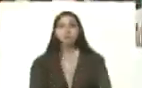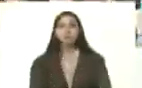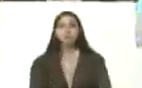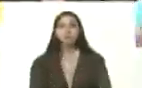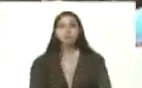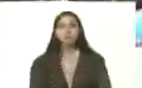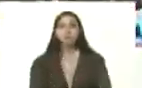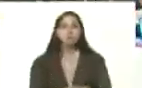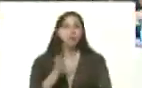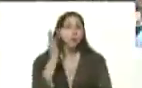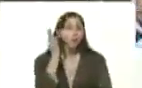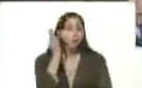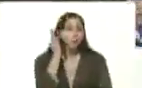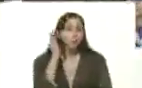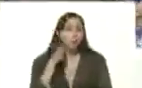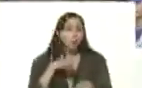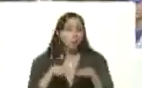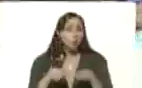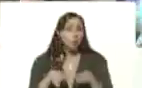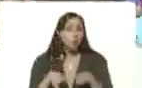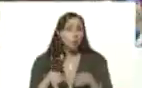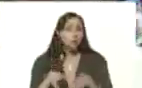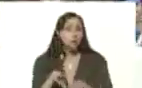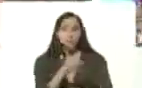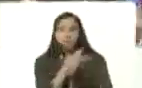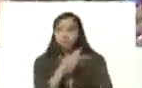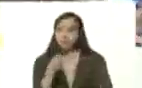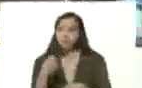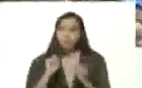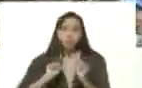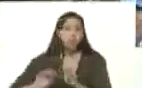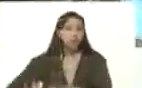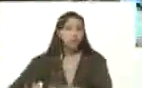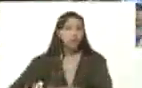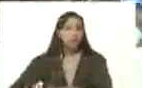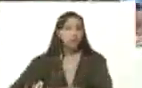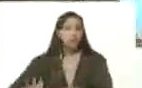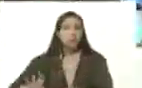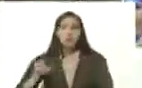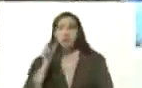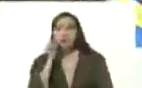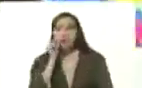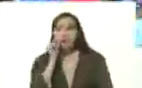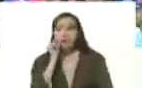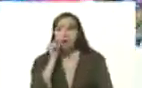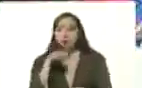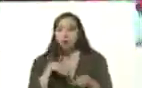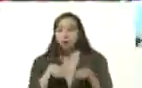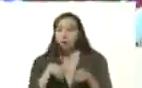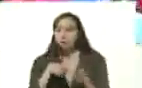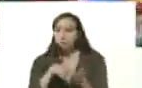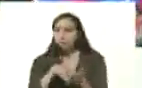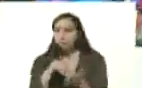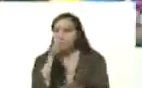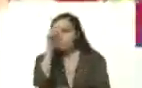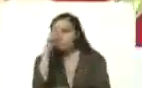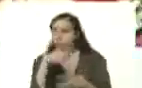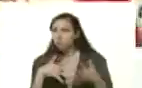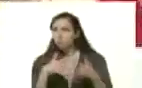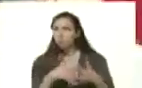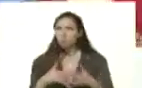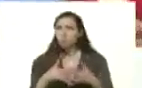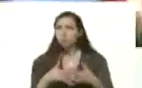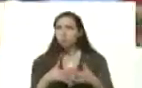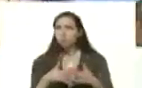Que la mujer cojedeña se va a rendir. Que el hombre cojedeño se va a arrodillar ante el imperialismo.